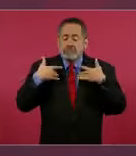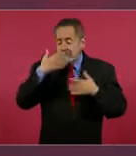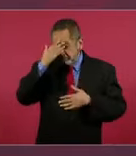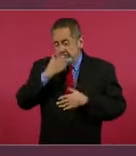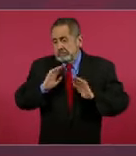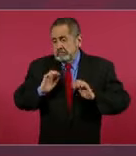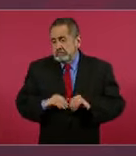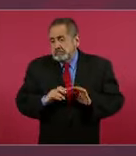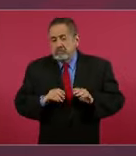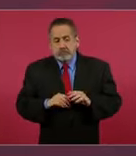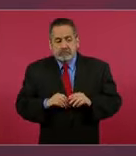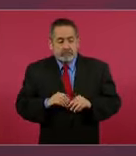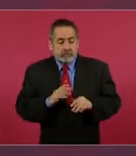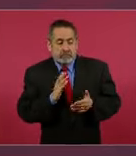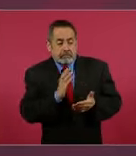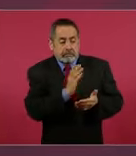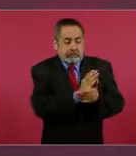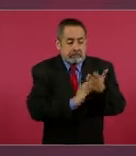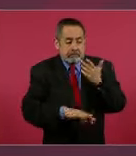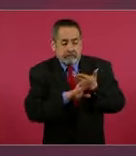porque lo van a cuestionar a uno.